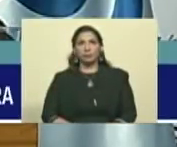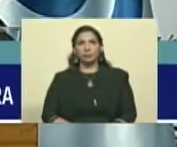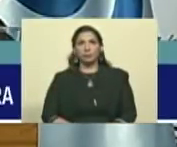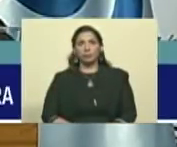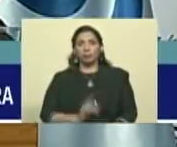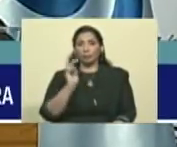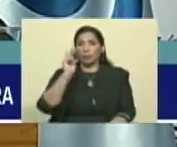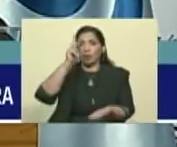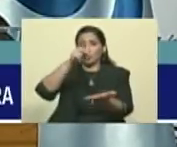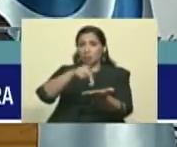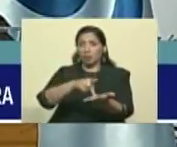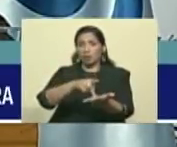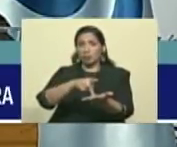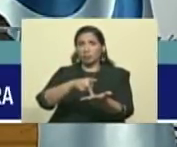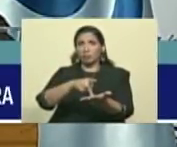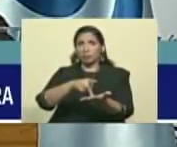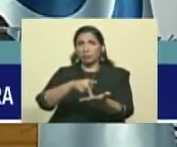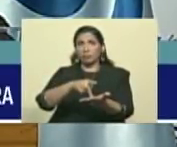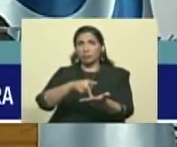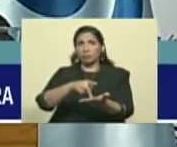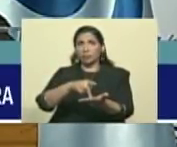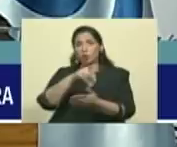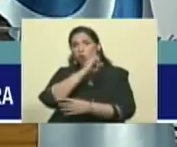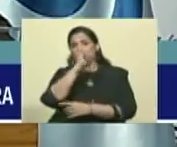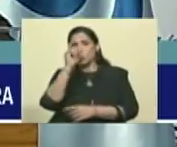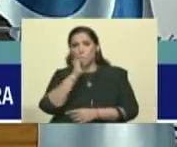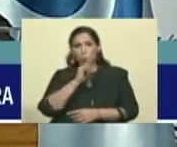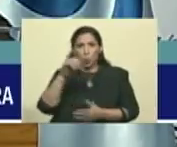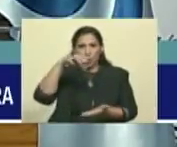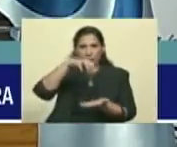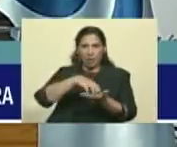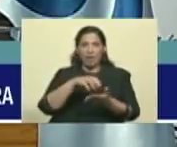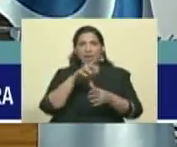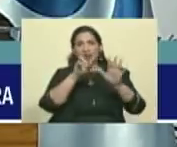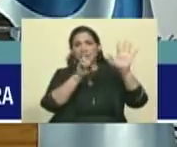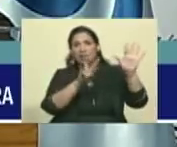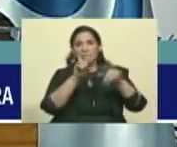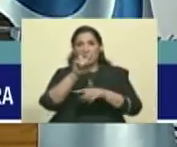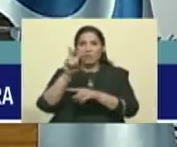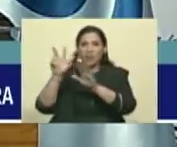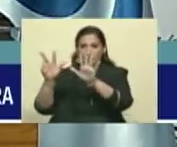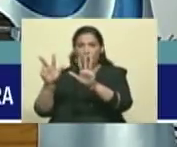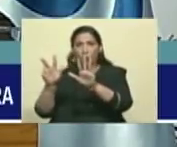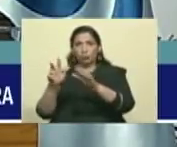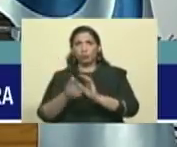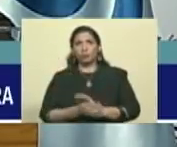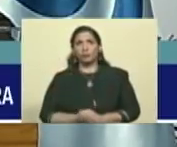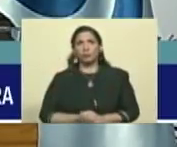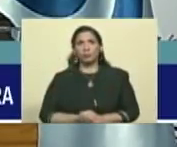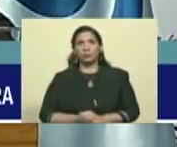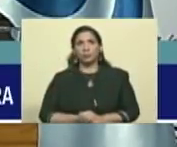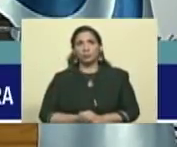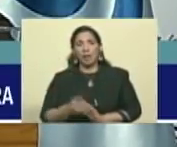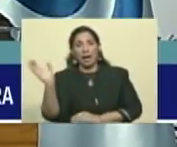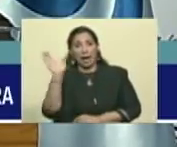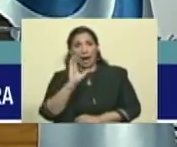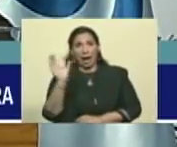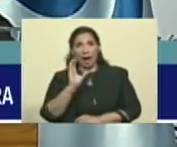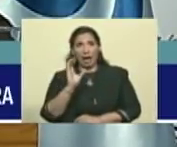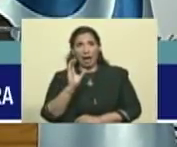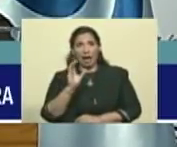federales con mayor número de casos, Zulia con 718, Área Metropolitana de Caracas